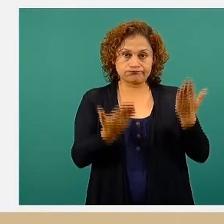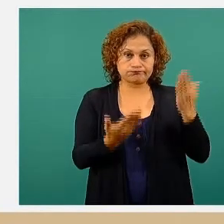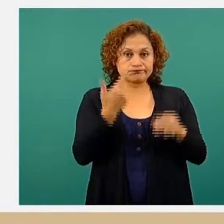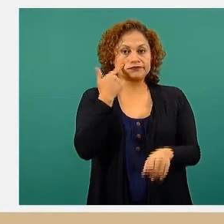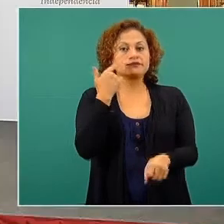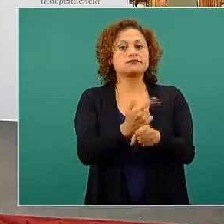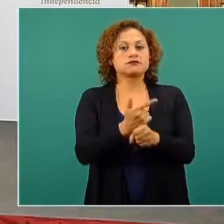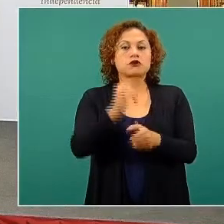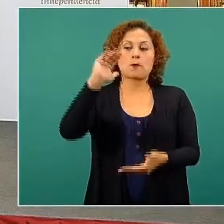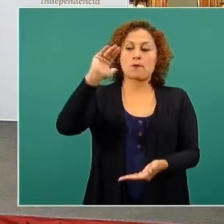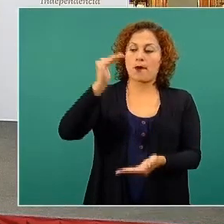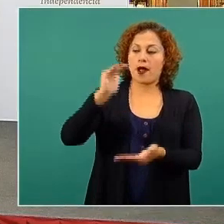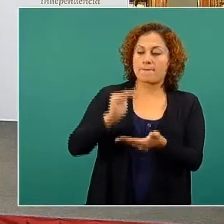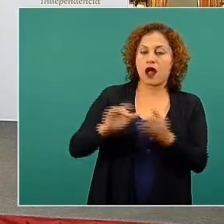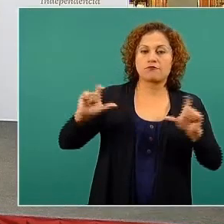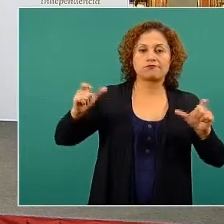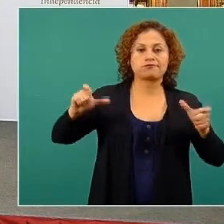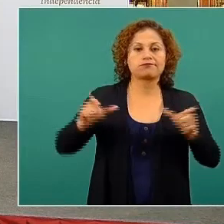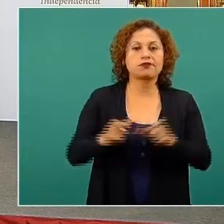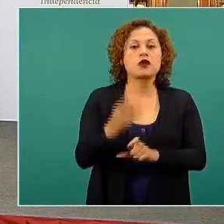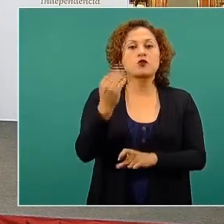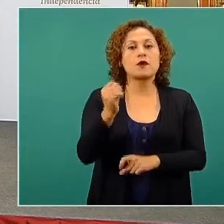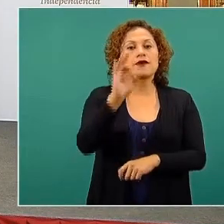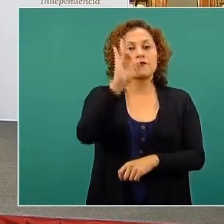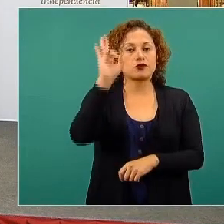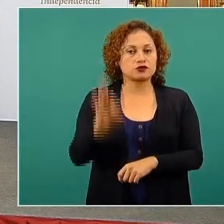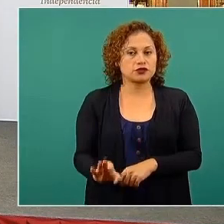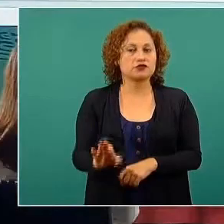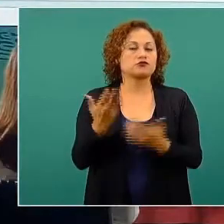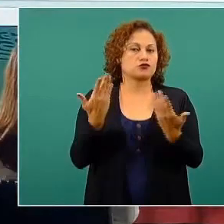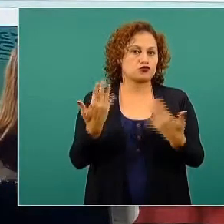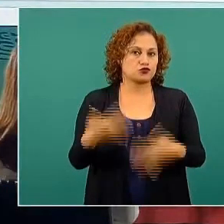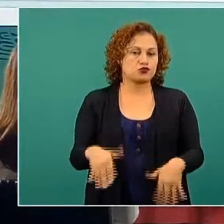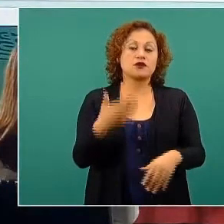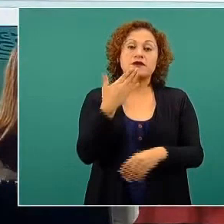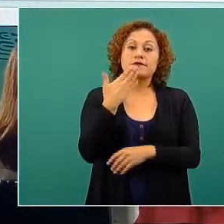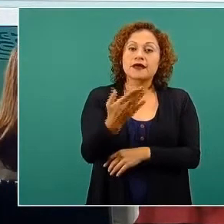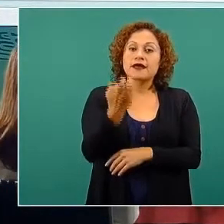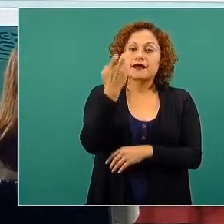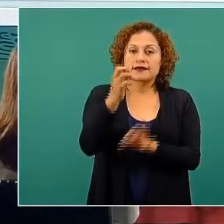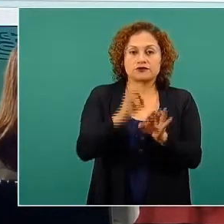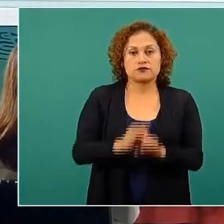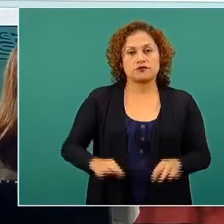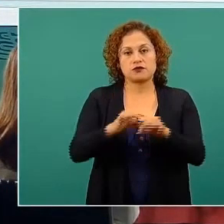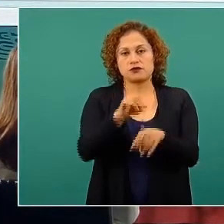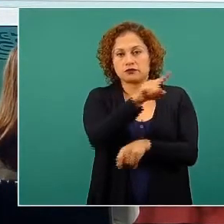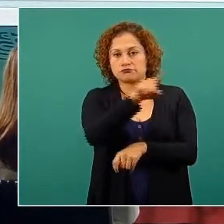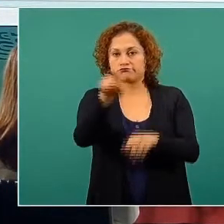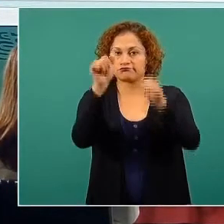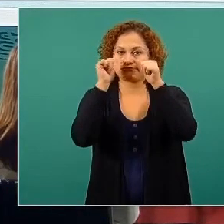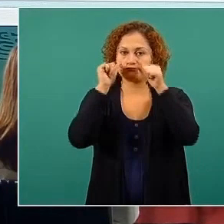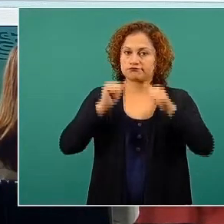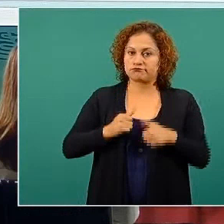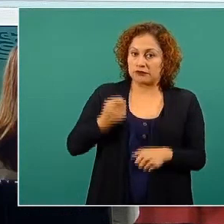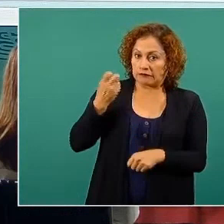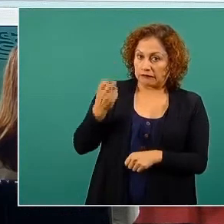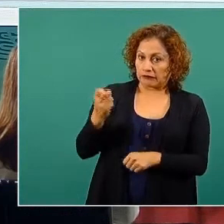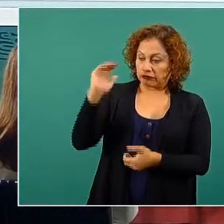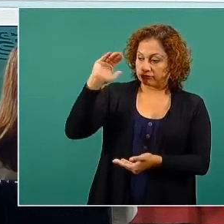disminución del 9%. Esto es importante, probablemente todos debemos de recordar que esta